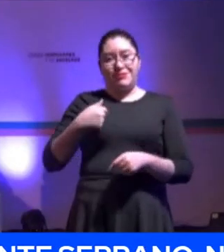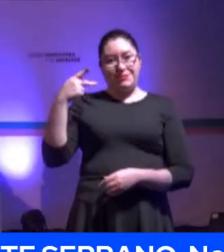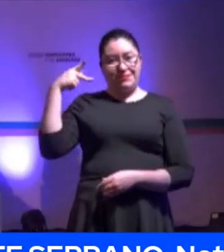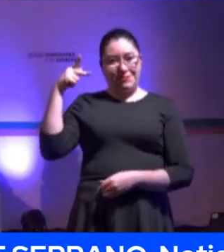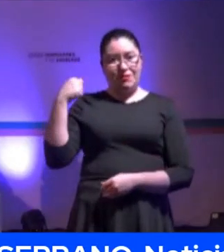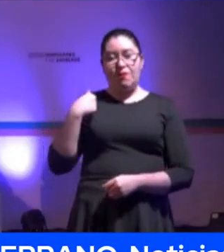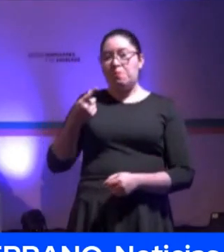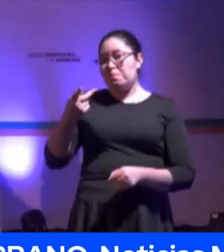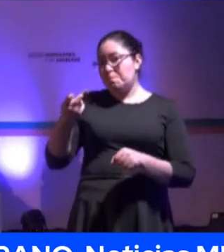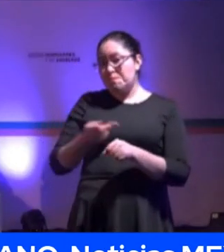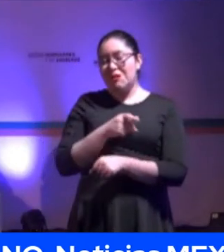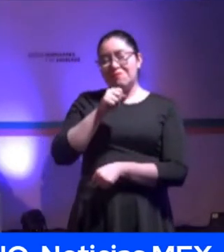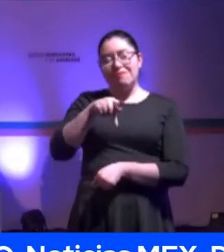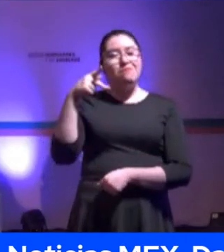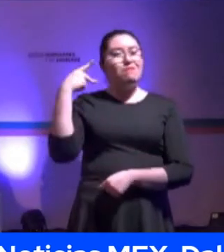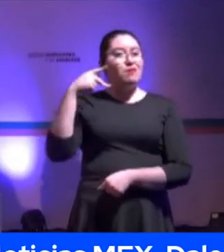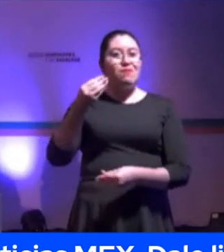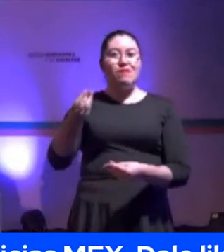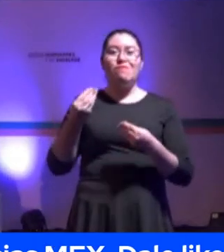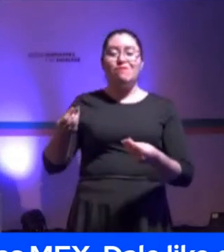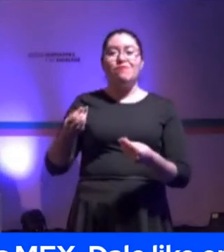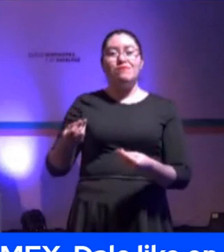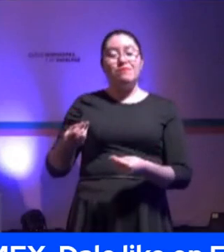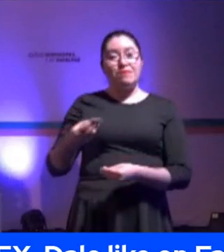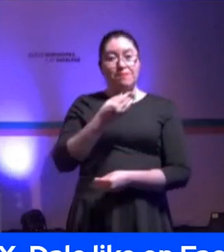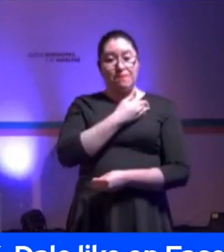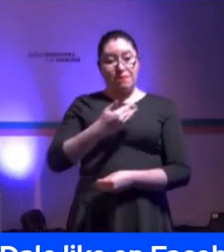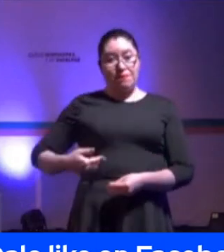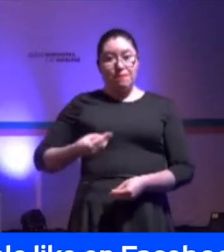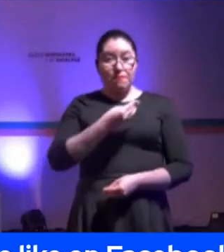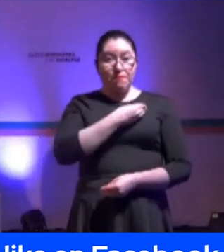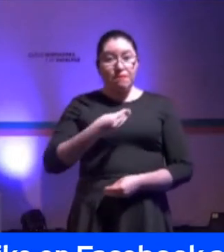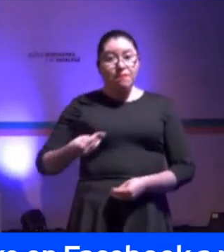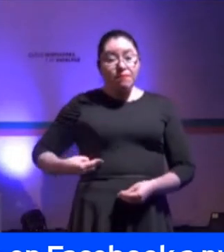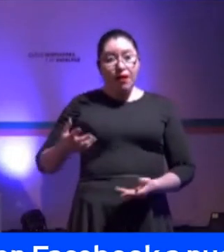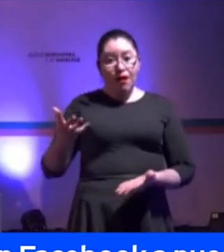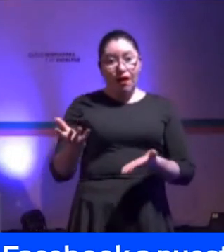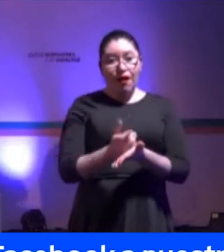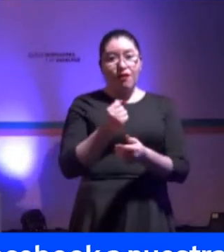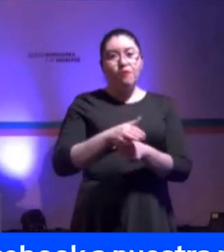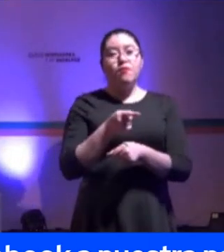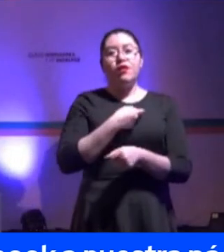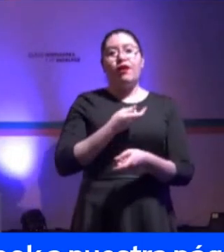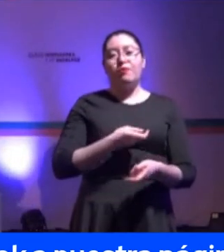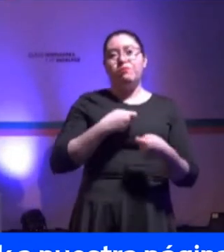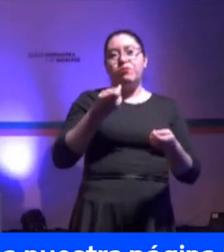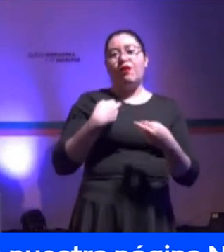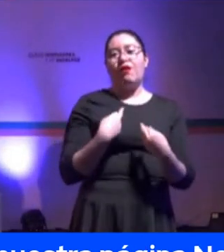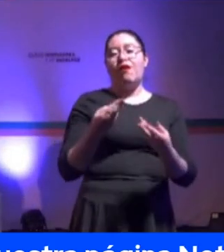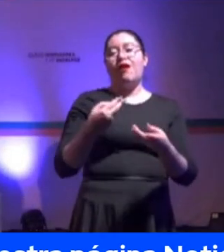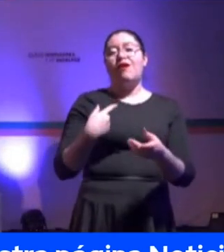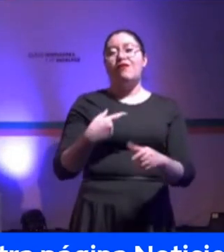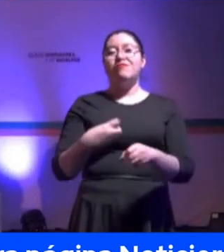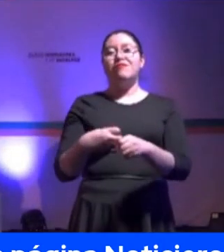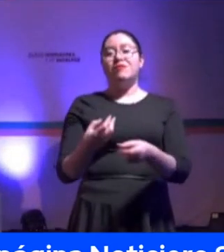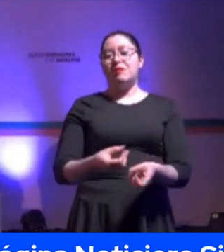me pasa mucho en Puebla, tenemos presidentes municipales que han ganado porque a todo el pueblo, no son muchos, le regalaron un cartón de